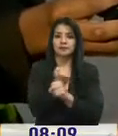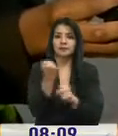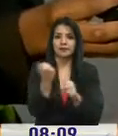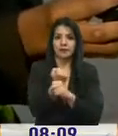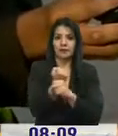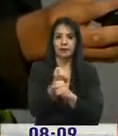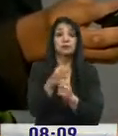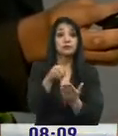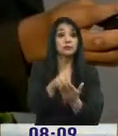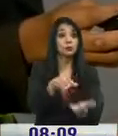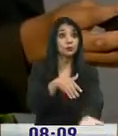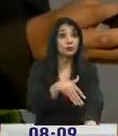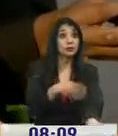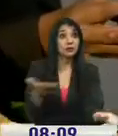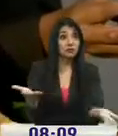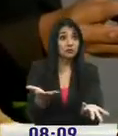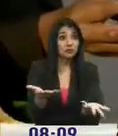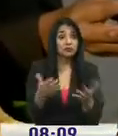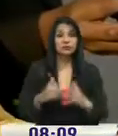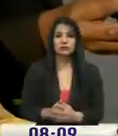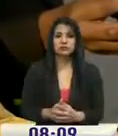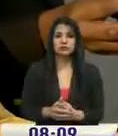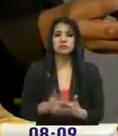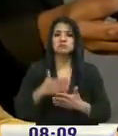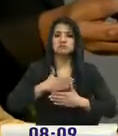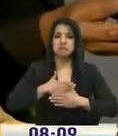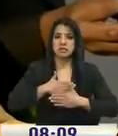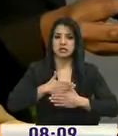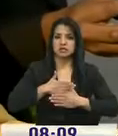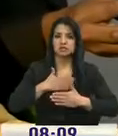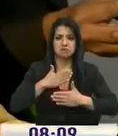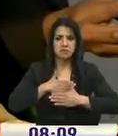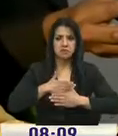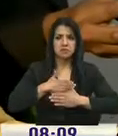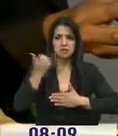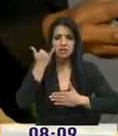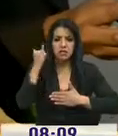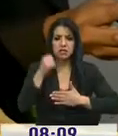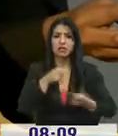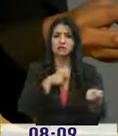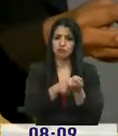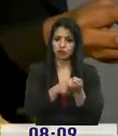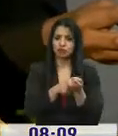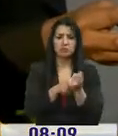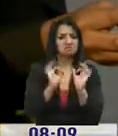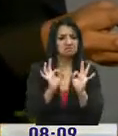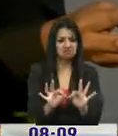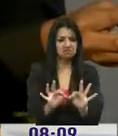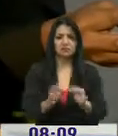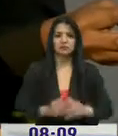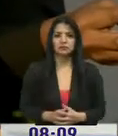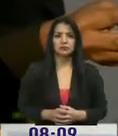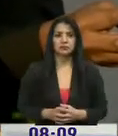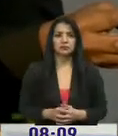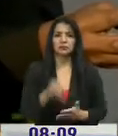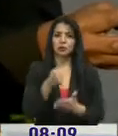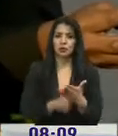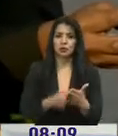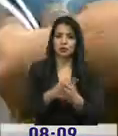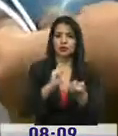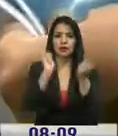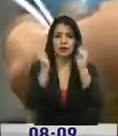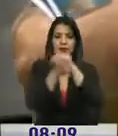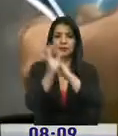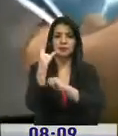un proyecto que está muy alineado con nuestras actuaciones en apoyo y de la lucha contra el cambio